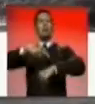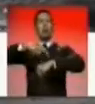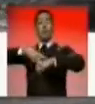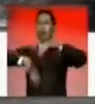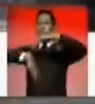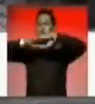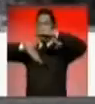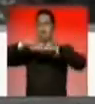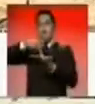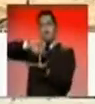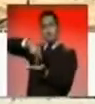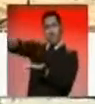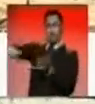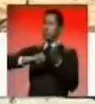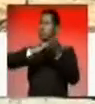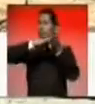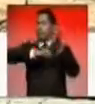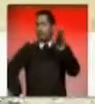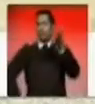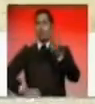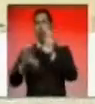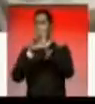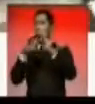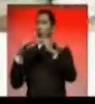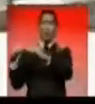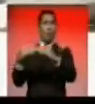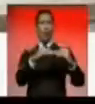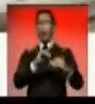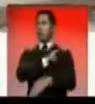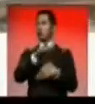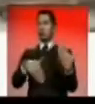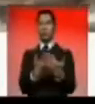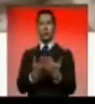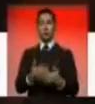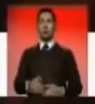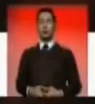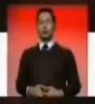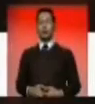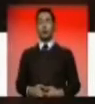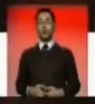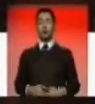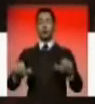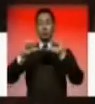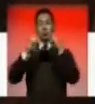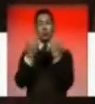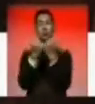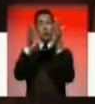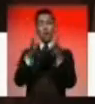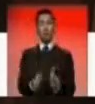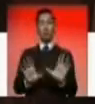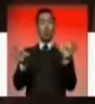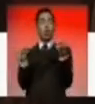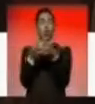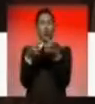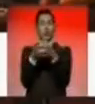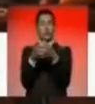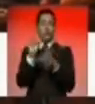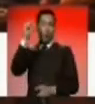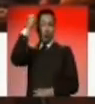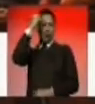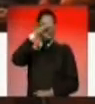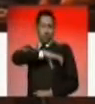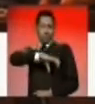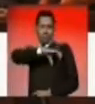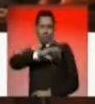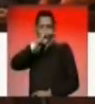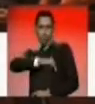compañías mineras para pagar el impuesto sobre las ganancias extraordinarias. Los asambleístas de la Comisión de Gobiernos Autónomos que redactaron